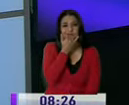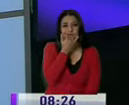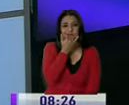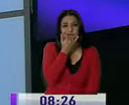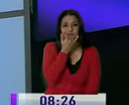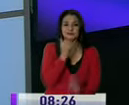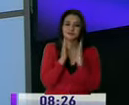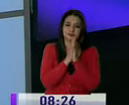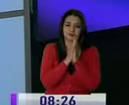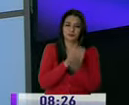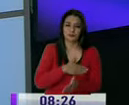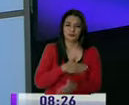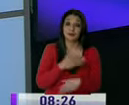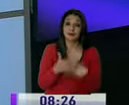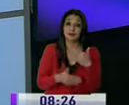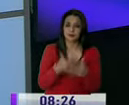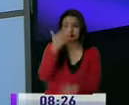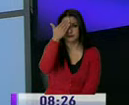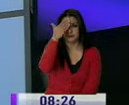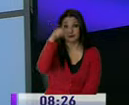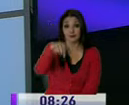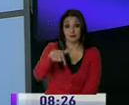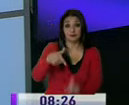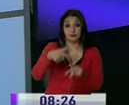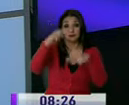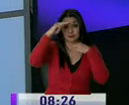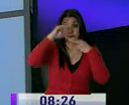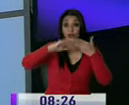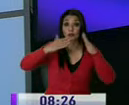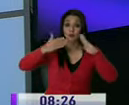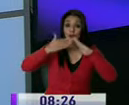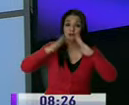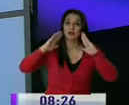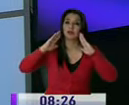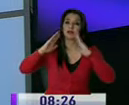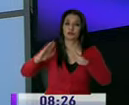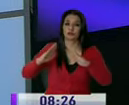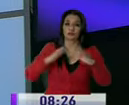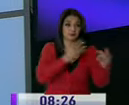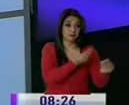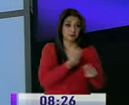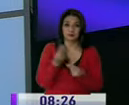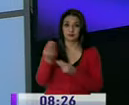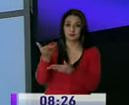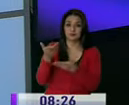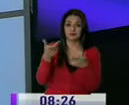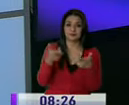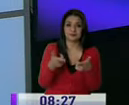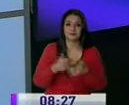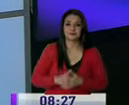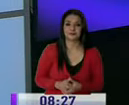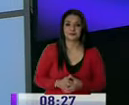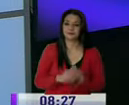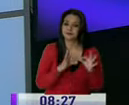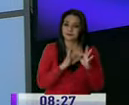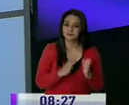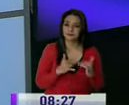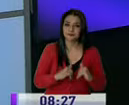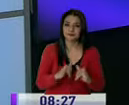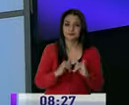Así que ya sabremos, este noticiero, por supuesto, hará los respectivos seguimientos. Alison Corral, sigamos.